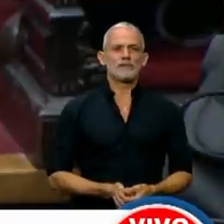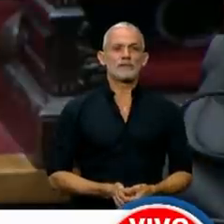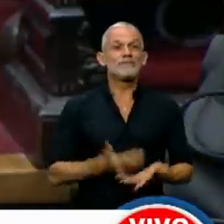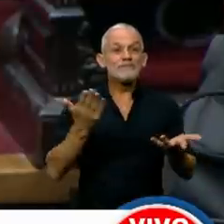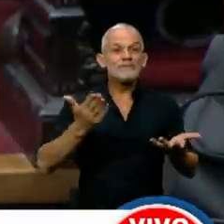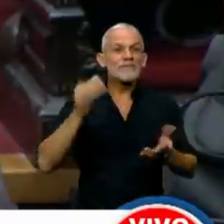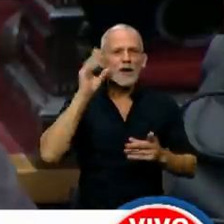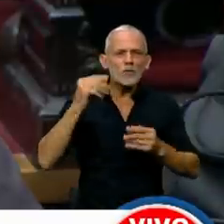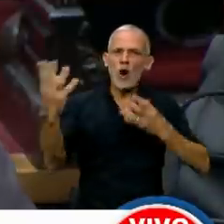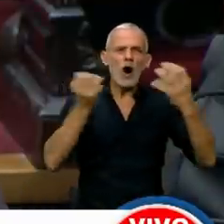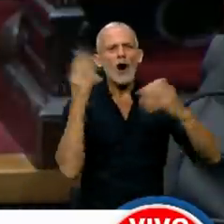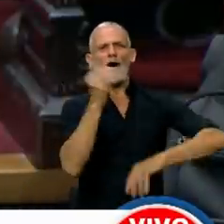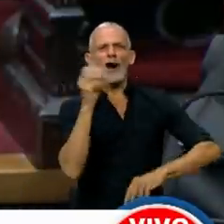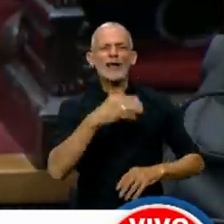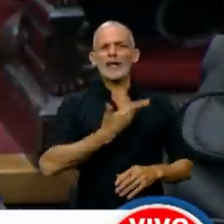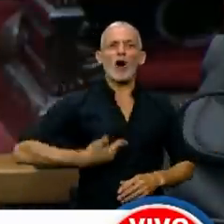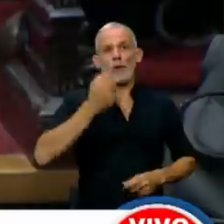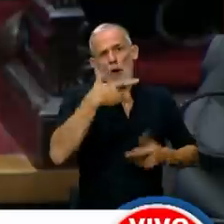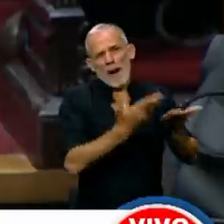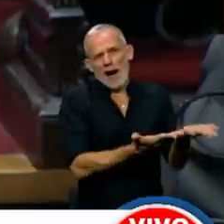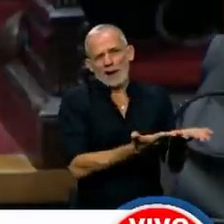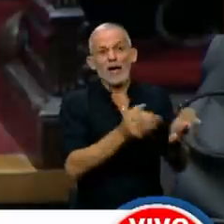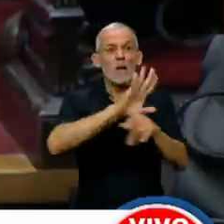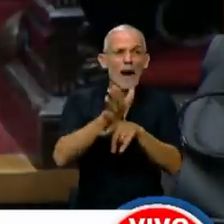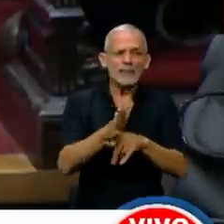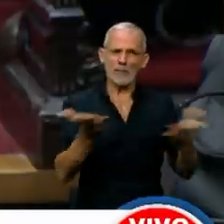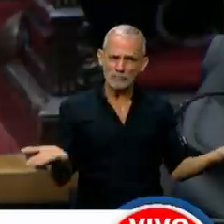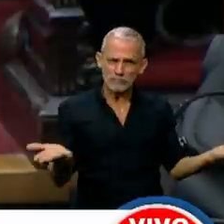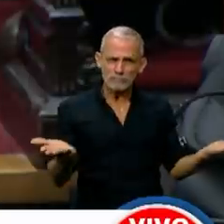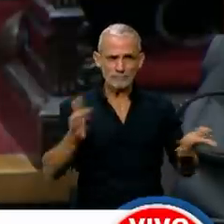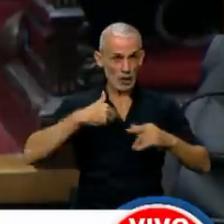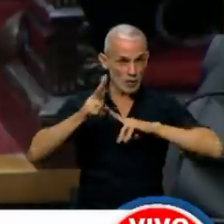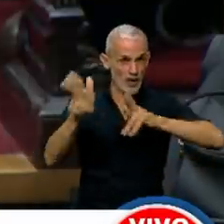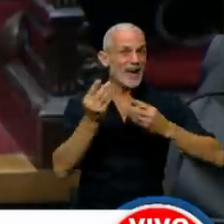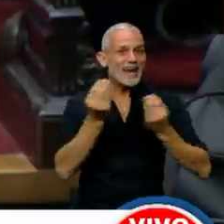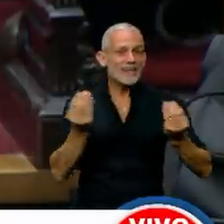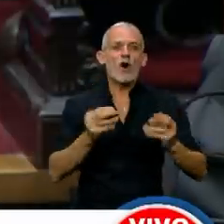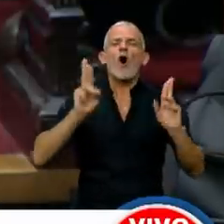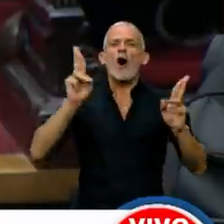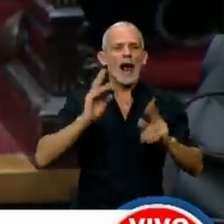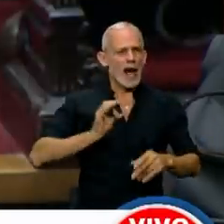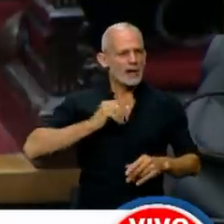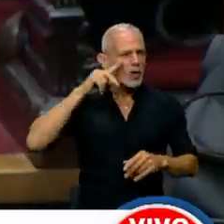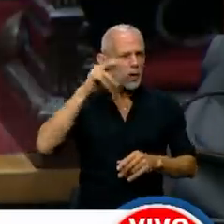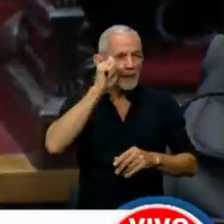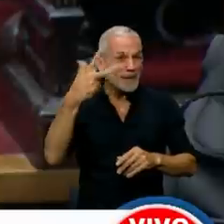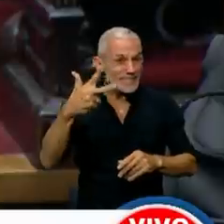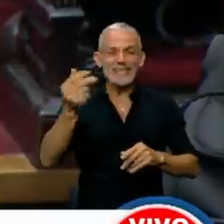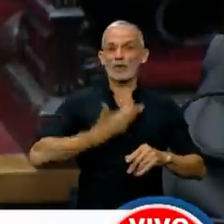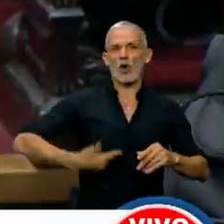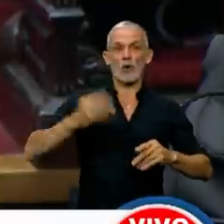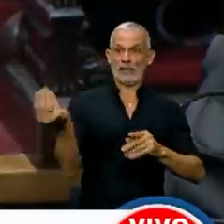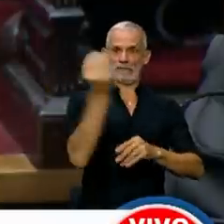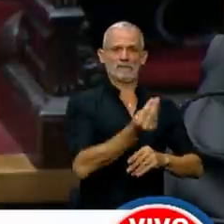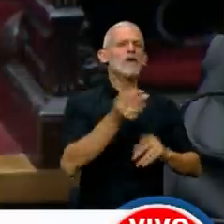y escucho muchas críticas al gobierno de macri de cambiemos pandemia dicen saben que les digo ojalá que en 2023 al gobierno que